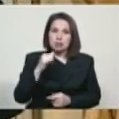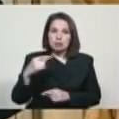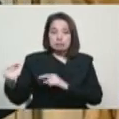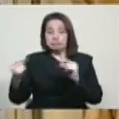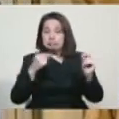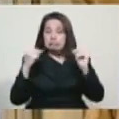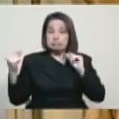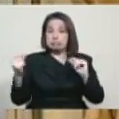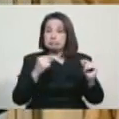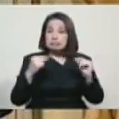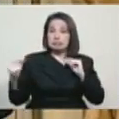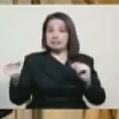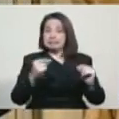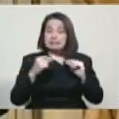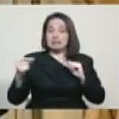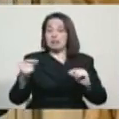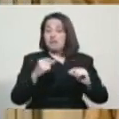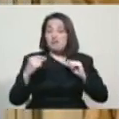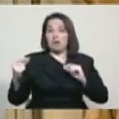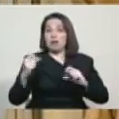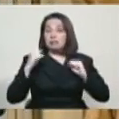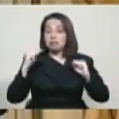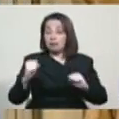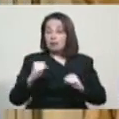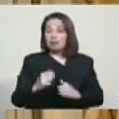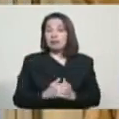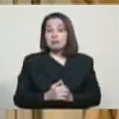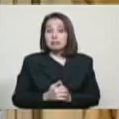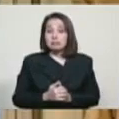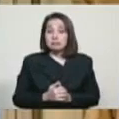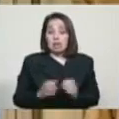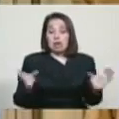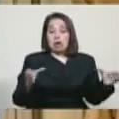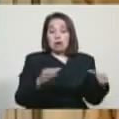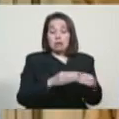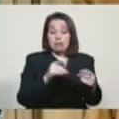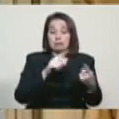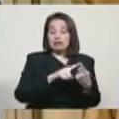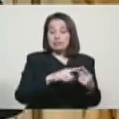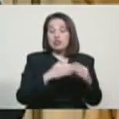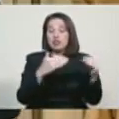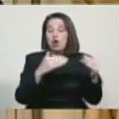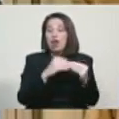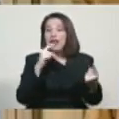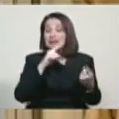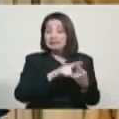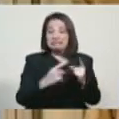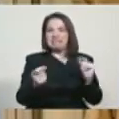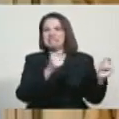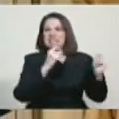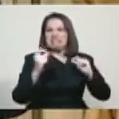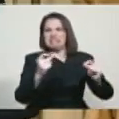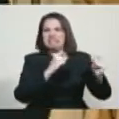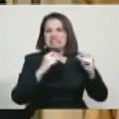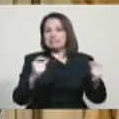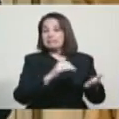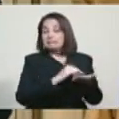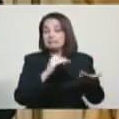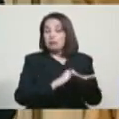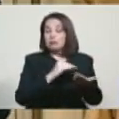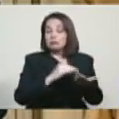enfrentamiento cruento en varios campos, en el campo del dólar criminal. Tenemos un enfrentamiento